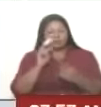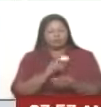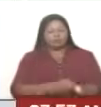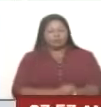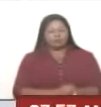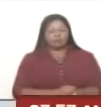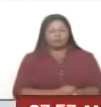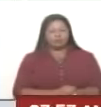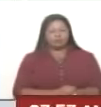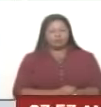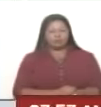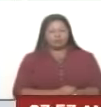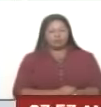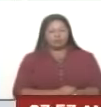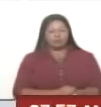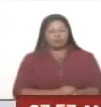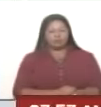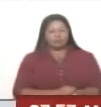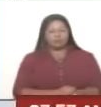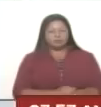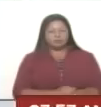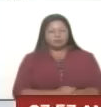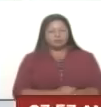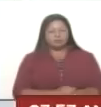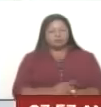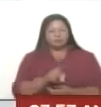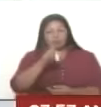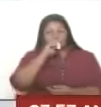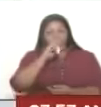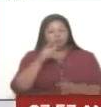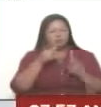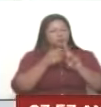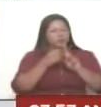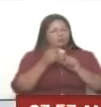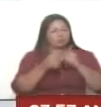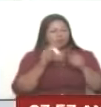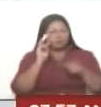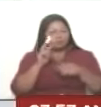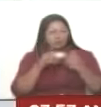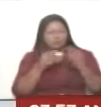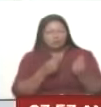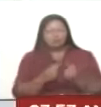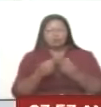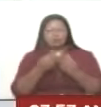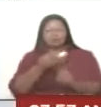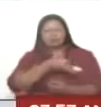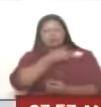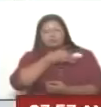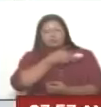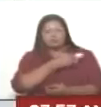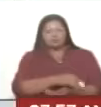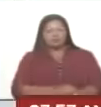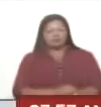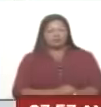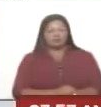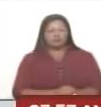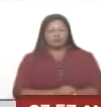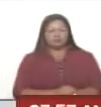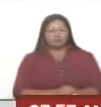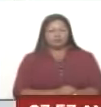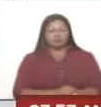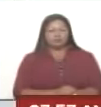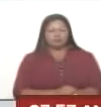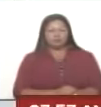positivo? Un año muy positivo. Lo reitero, será desde el punto de vista económico y también social, y por lo tanto social, en un